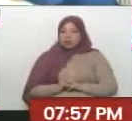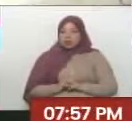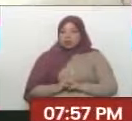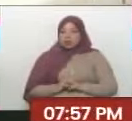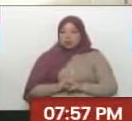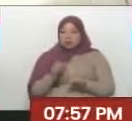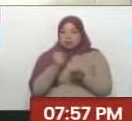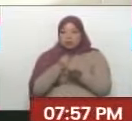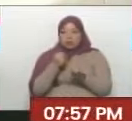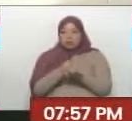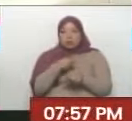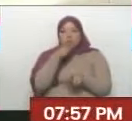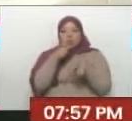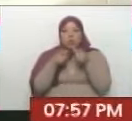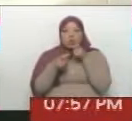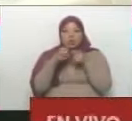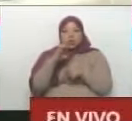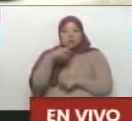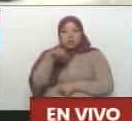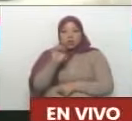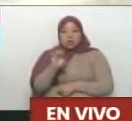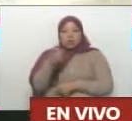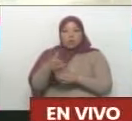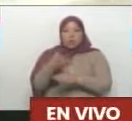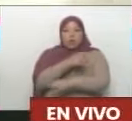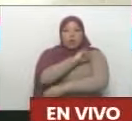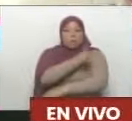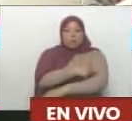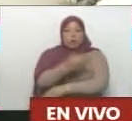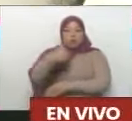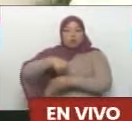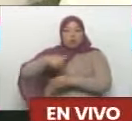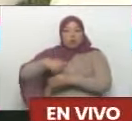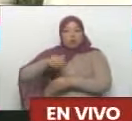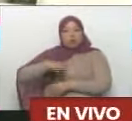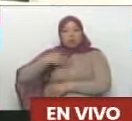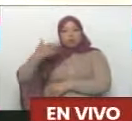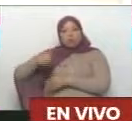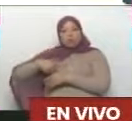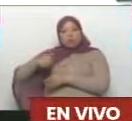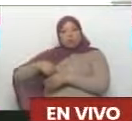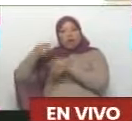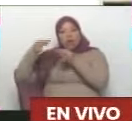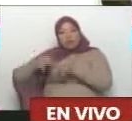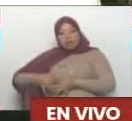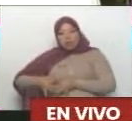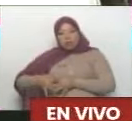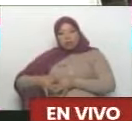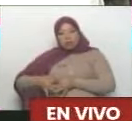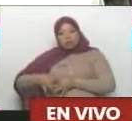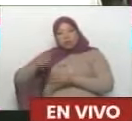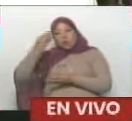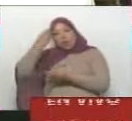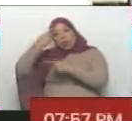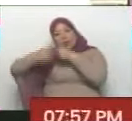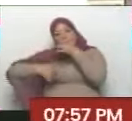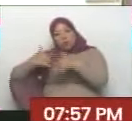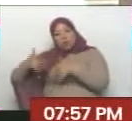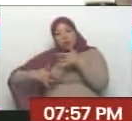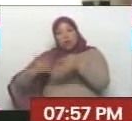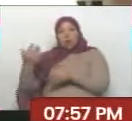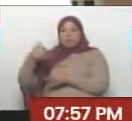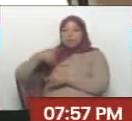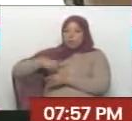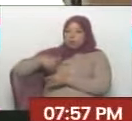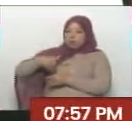lo entregará al Consejo Nacional Electoral, al Poder Electoral, y el Poder Electoral fijará el cronograma